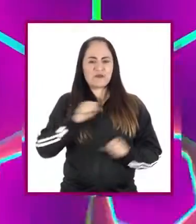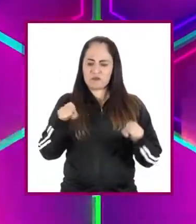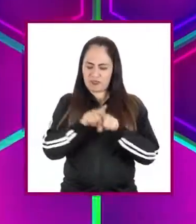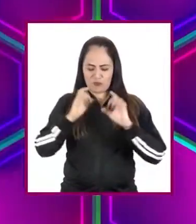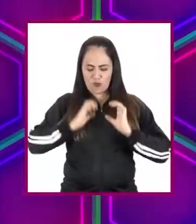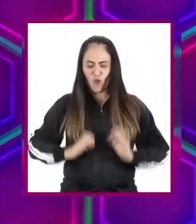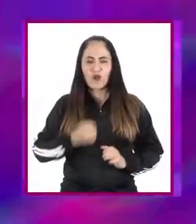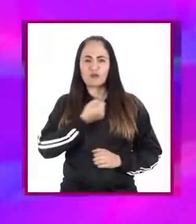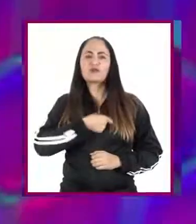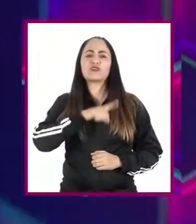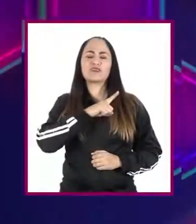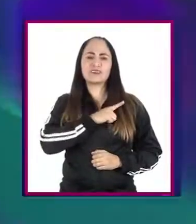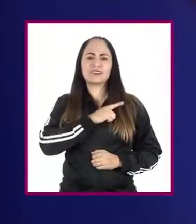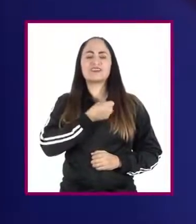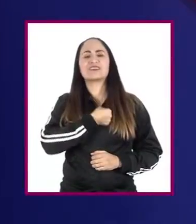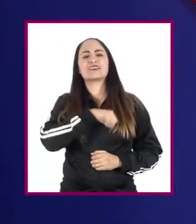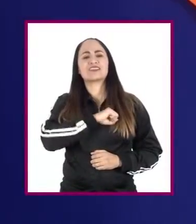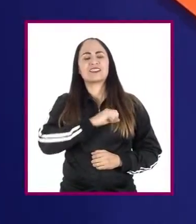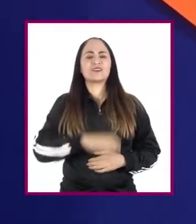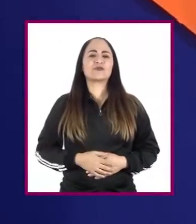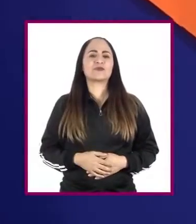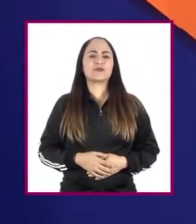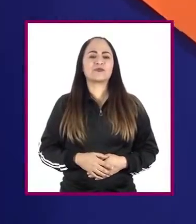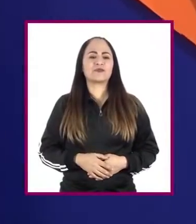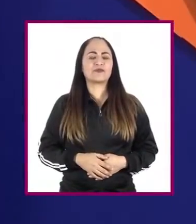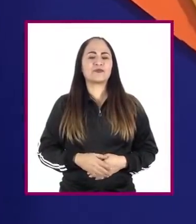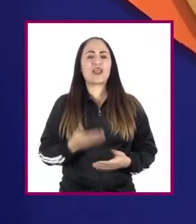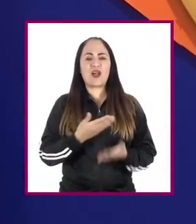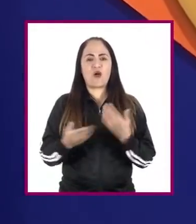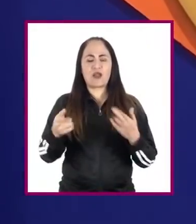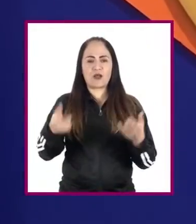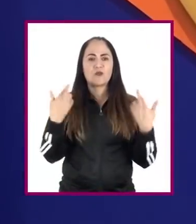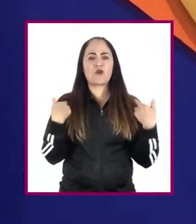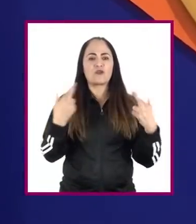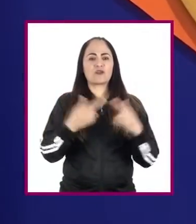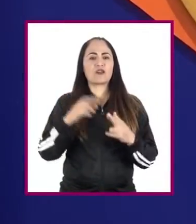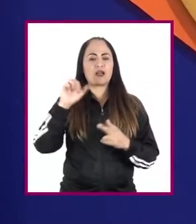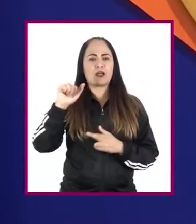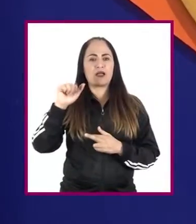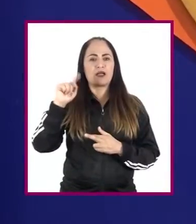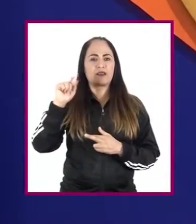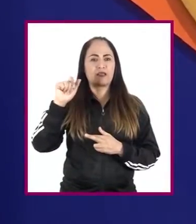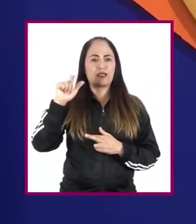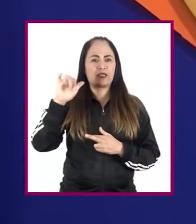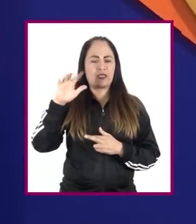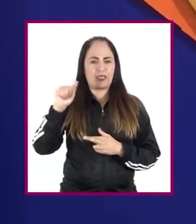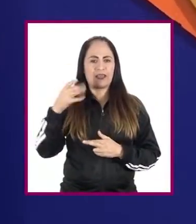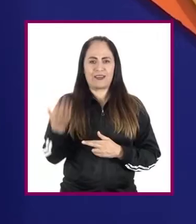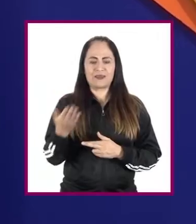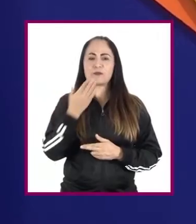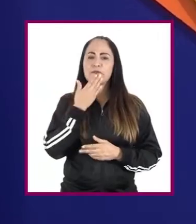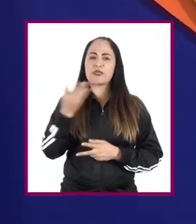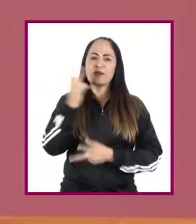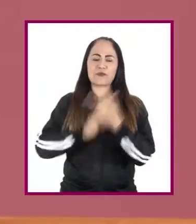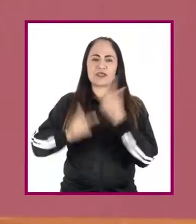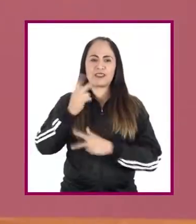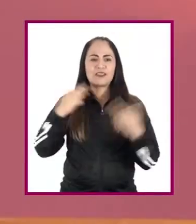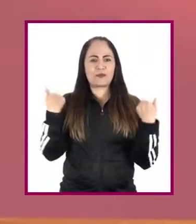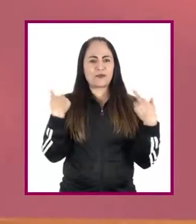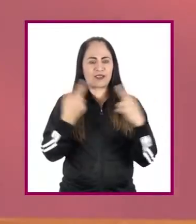sano. En esta sesión nos acompaña la profesora Atalia Drusila Vega López. Bienvenida,